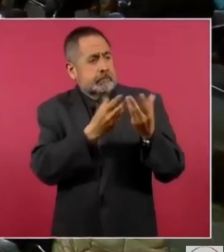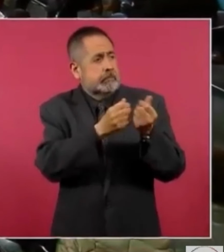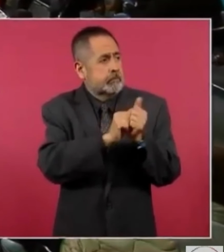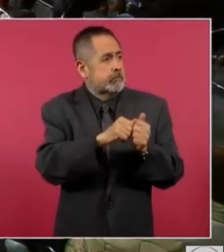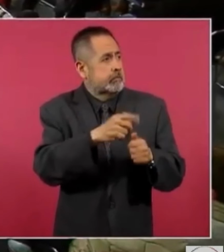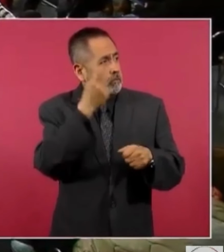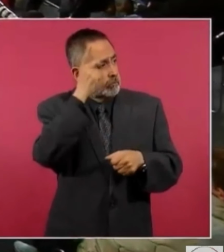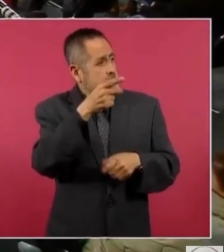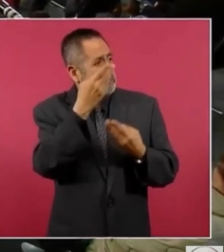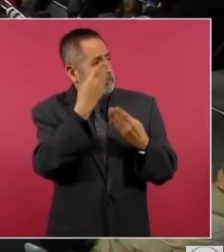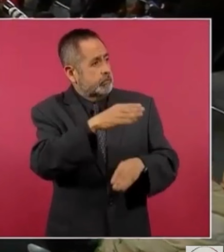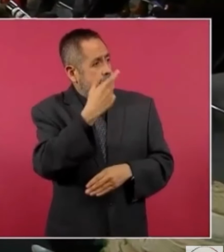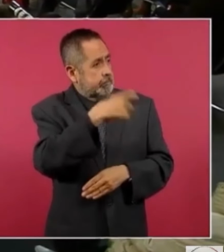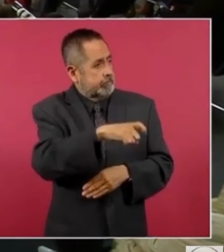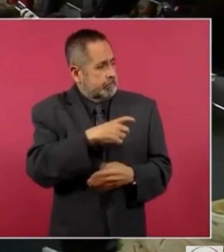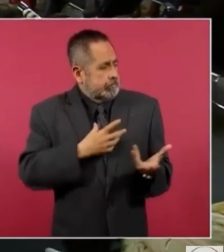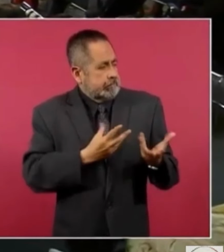banqueros,